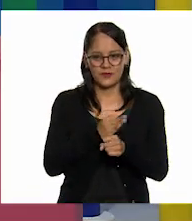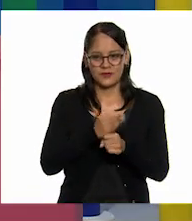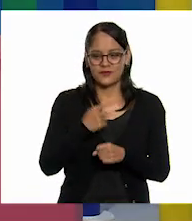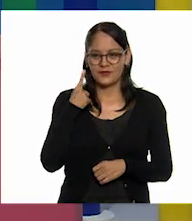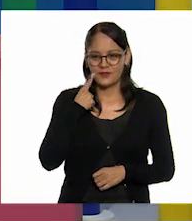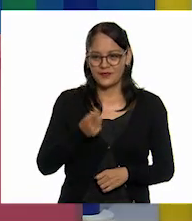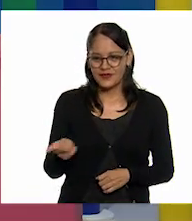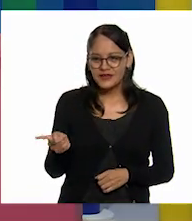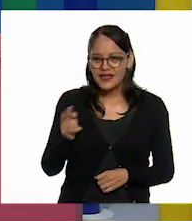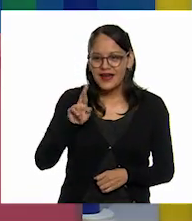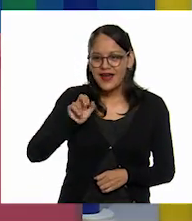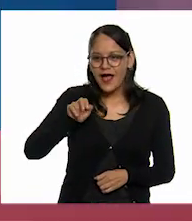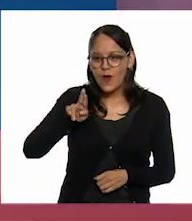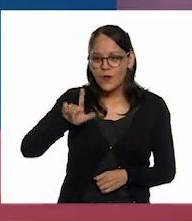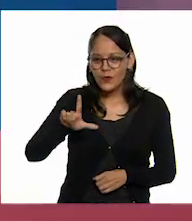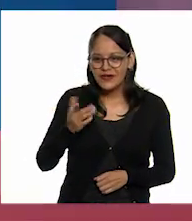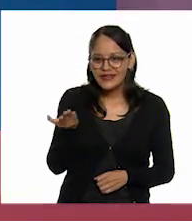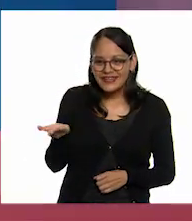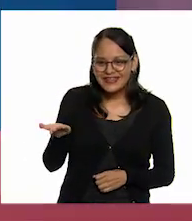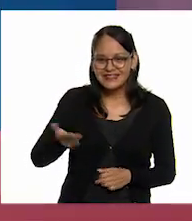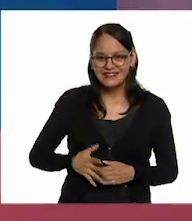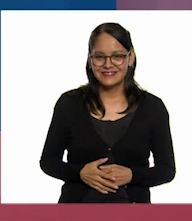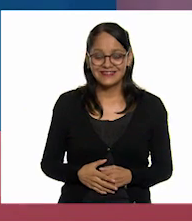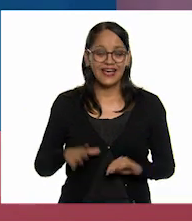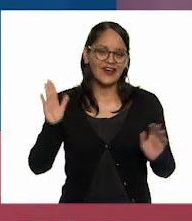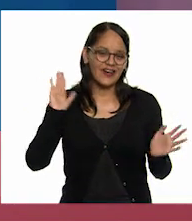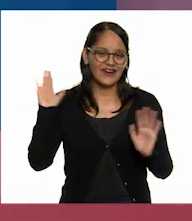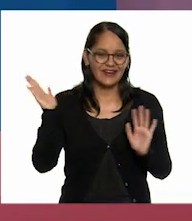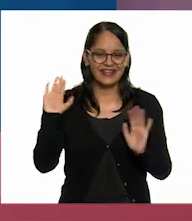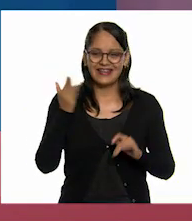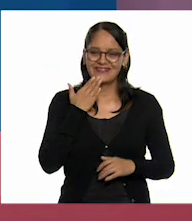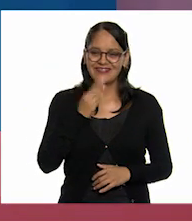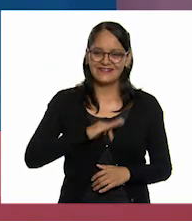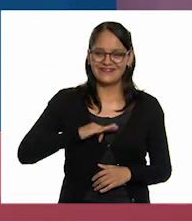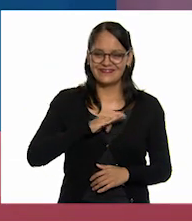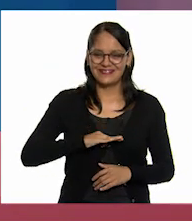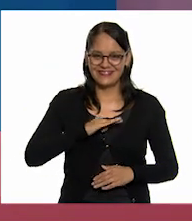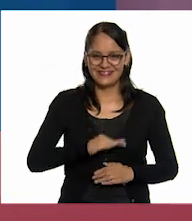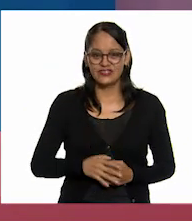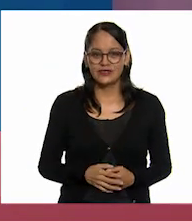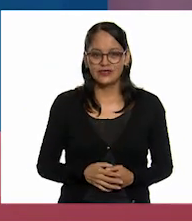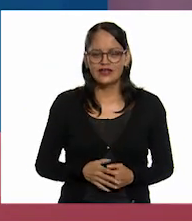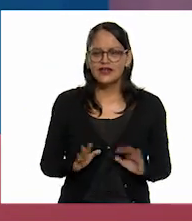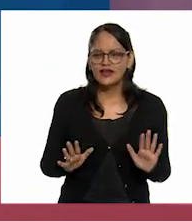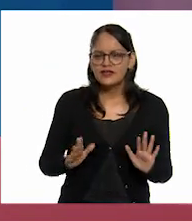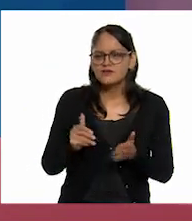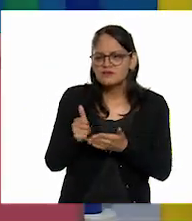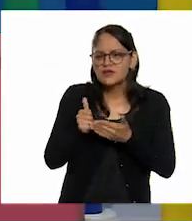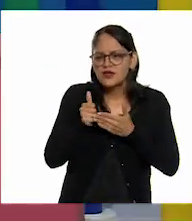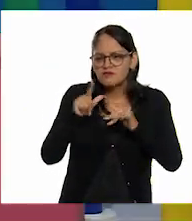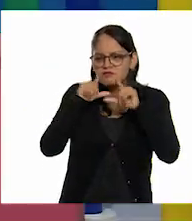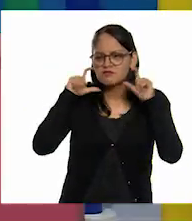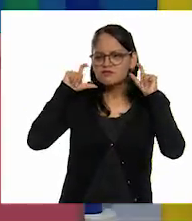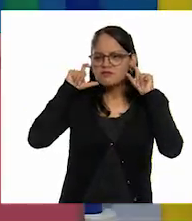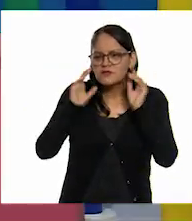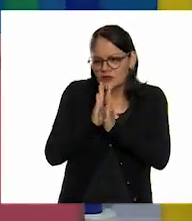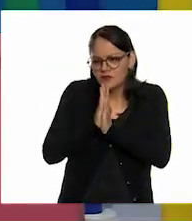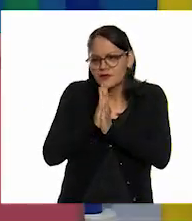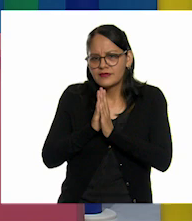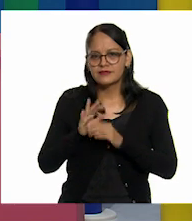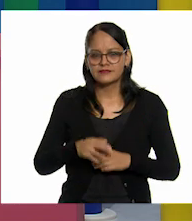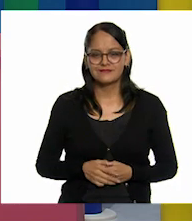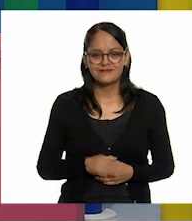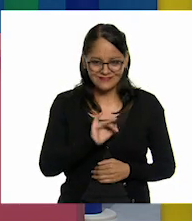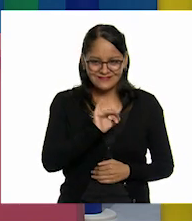está Raulito. ¿Cómo estás, Raulito? Muy bien y muy feliz. Ay, ¿me puedes ayudar con mi cubrebocas, por favor?